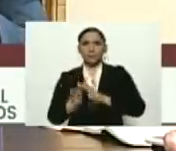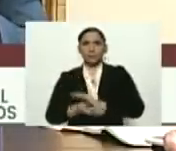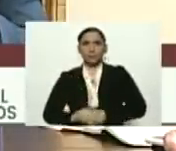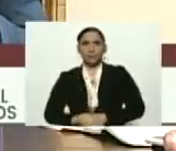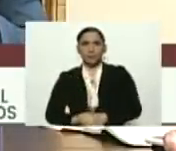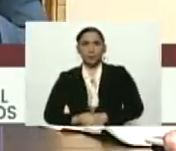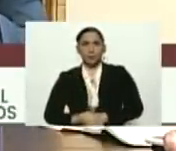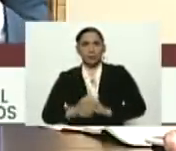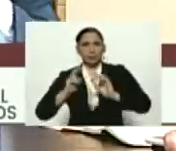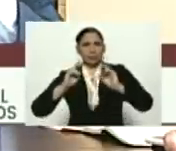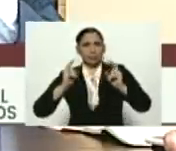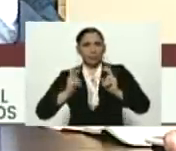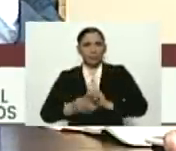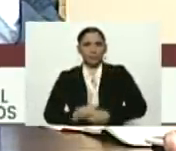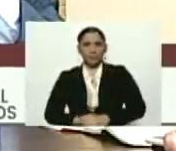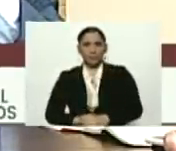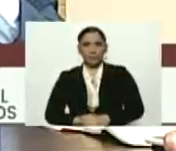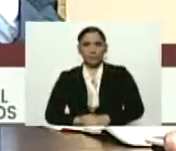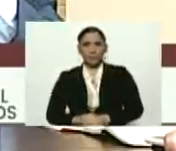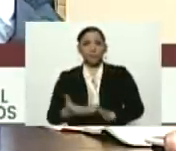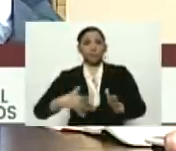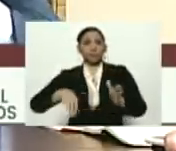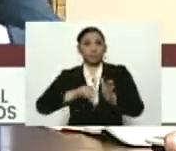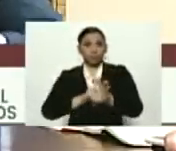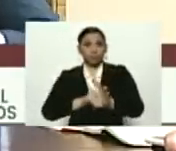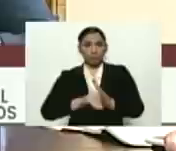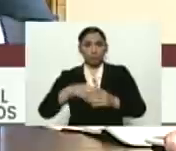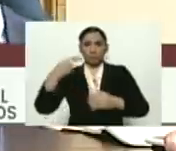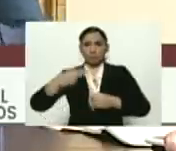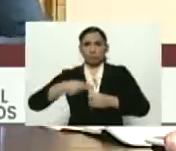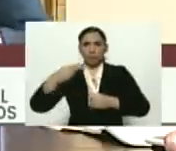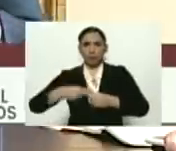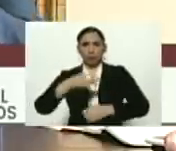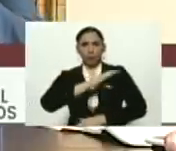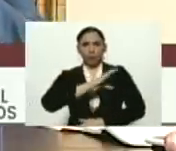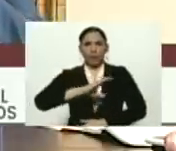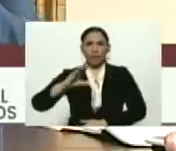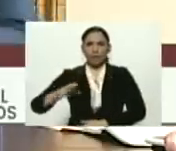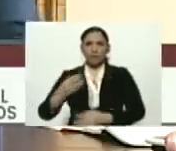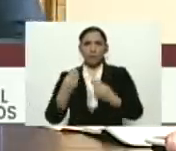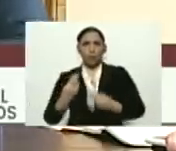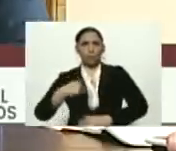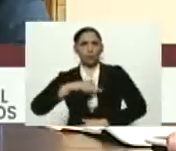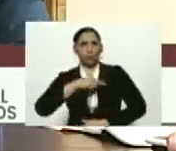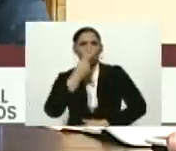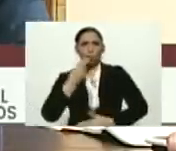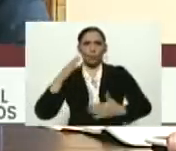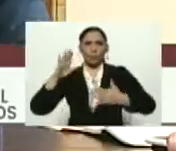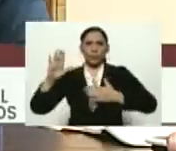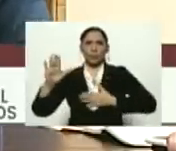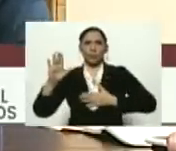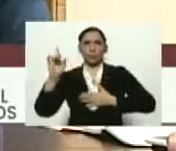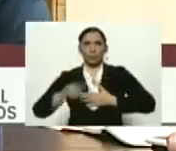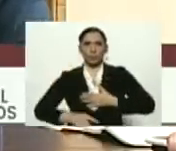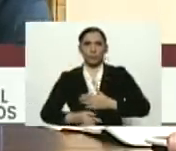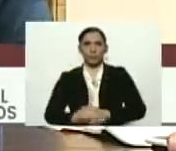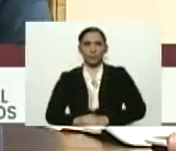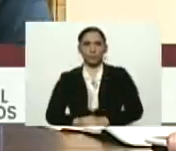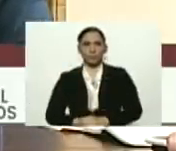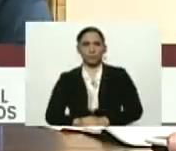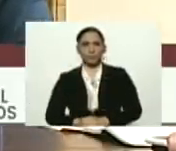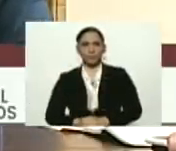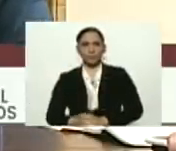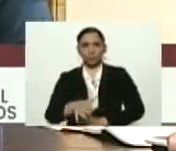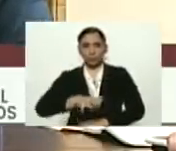el campo del relanzamiento de Petrocaribe como lo prometimos y nos comprometimos, en